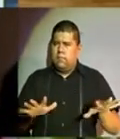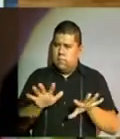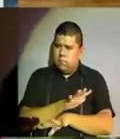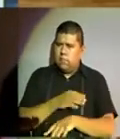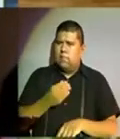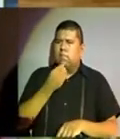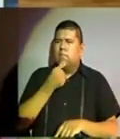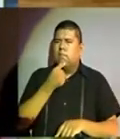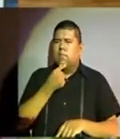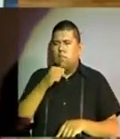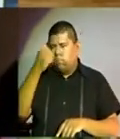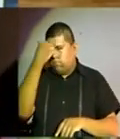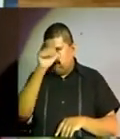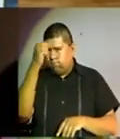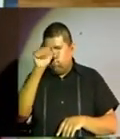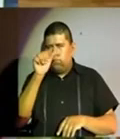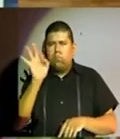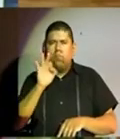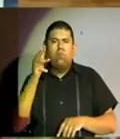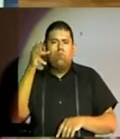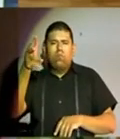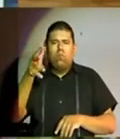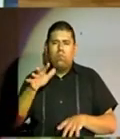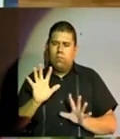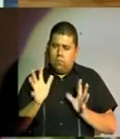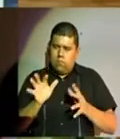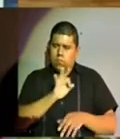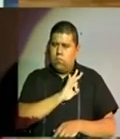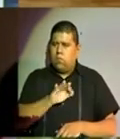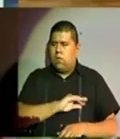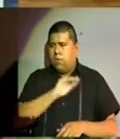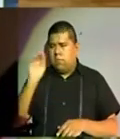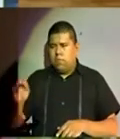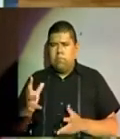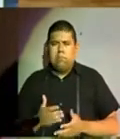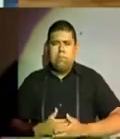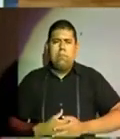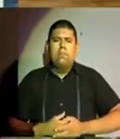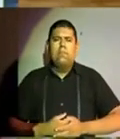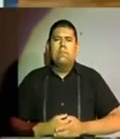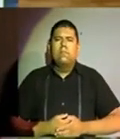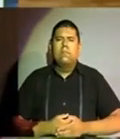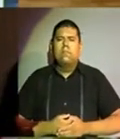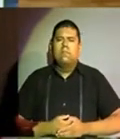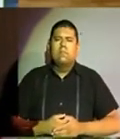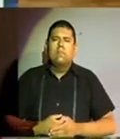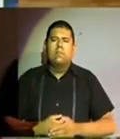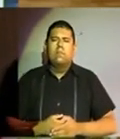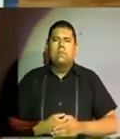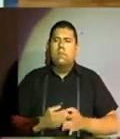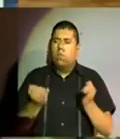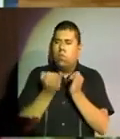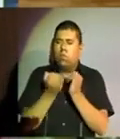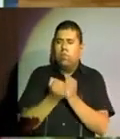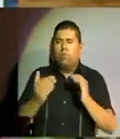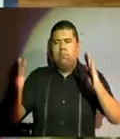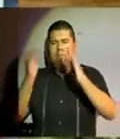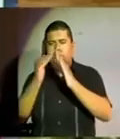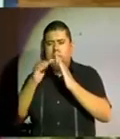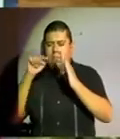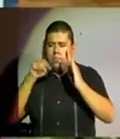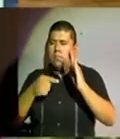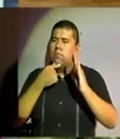niñas autistas en un futuro cercano. Y además, la casa hogar se